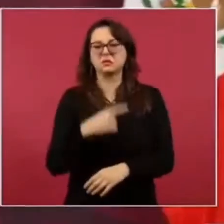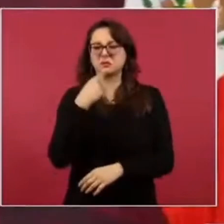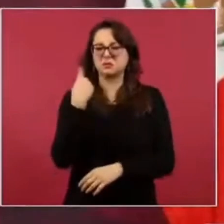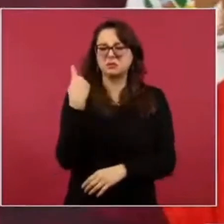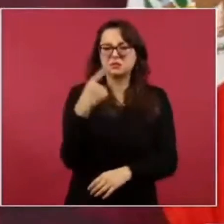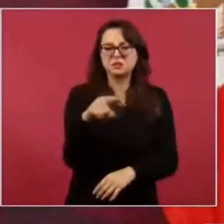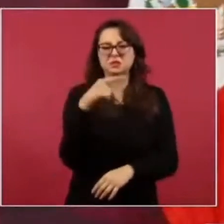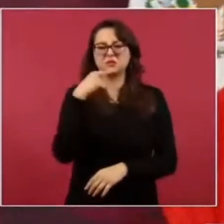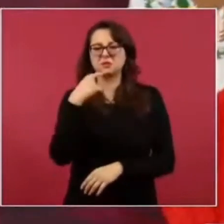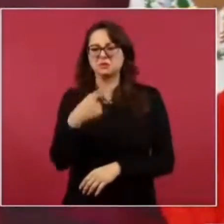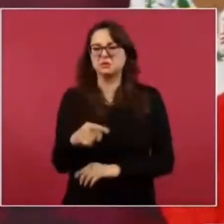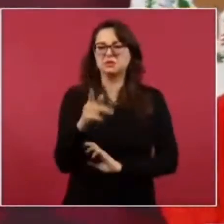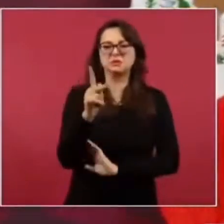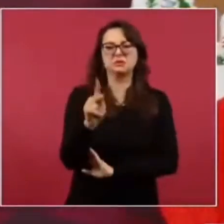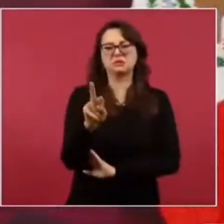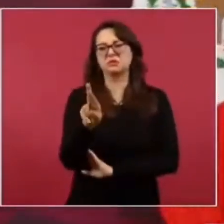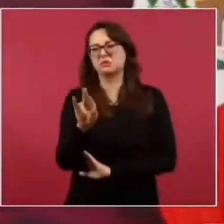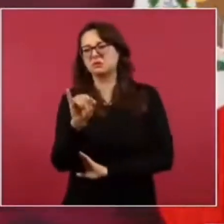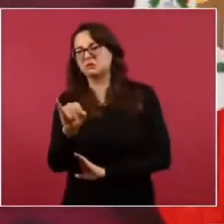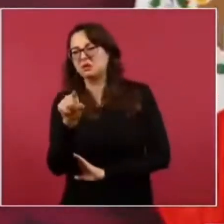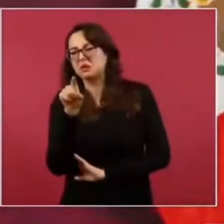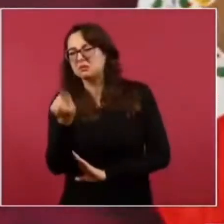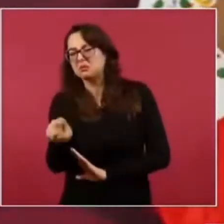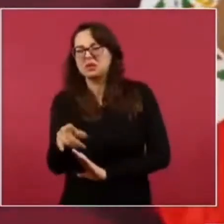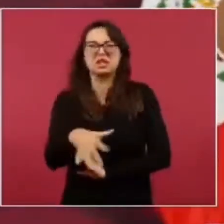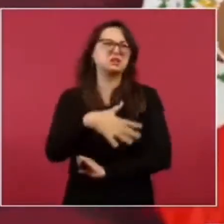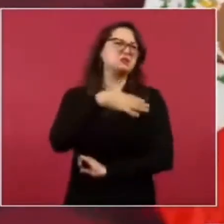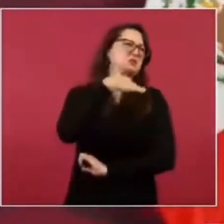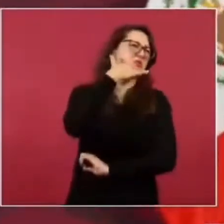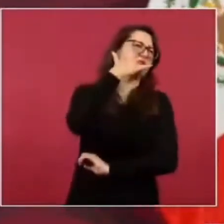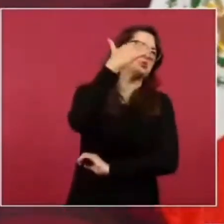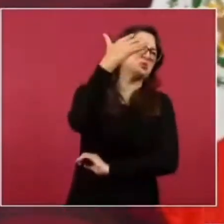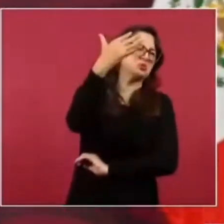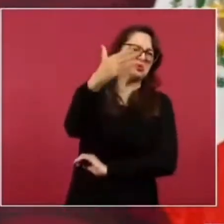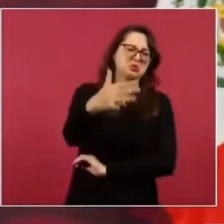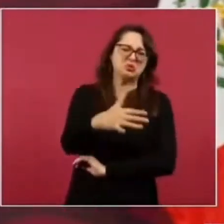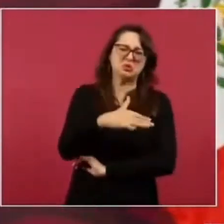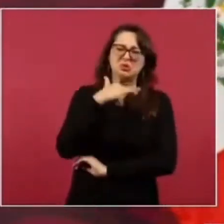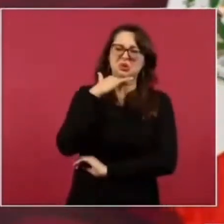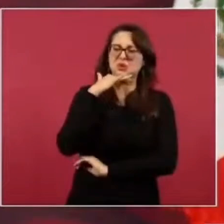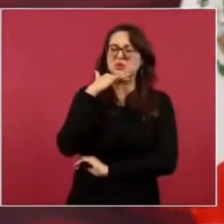Denunciando la corrupción y la deuda de Coahuila.